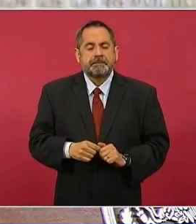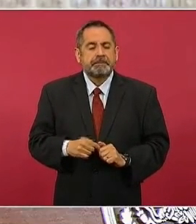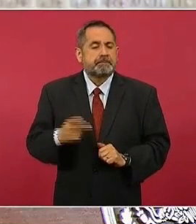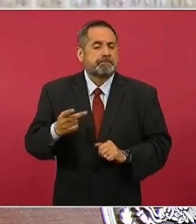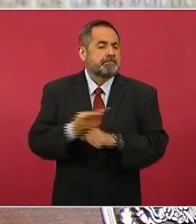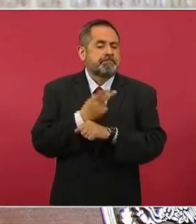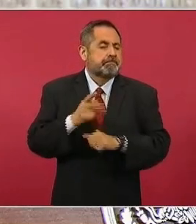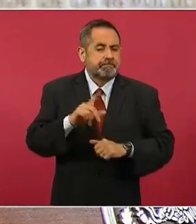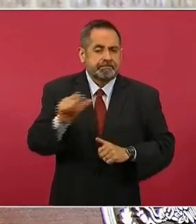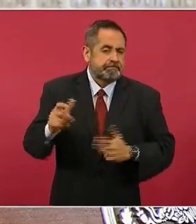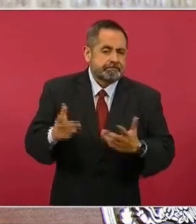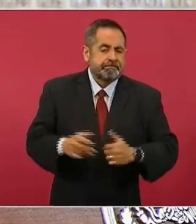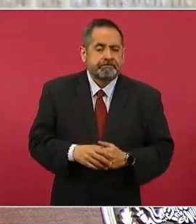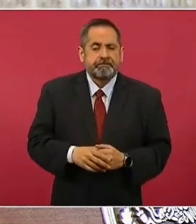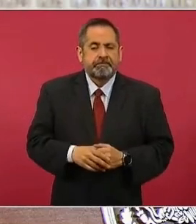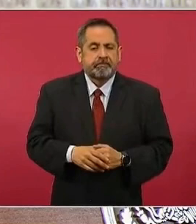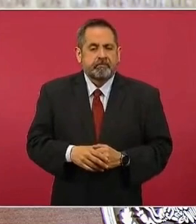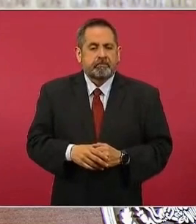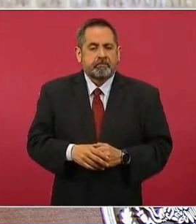Entonces,